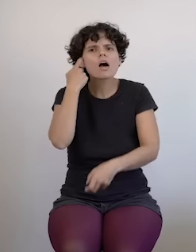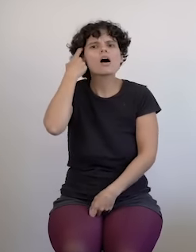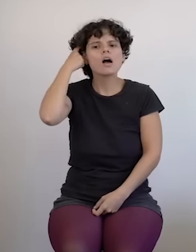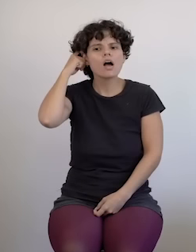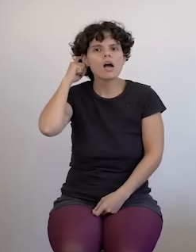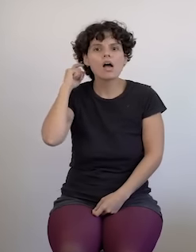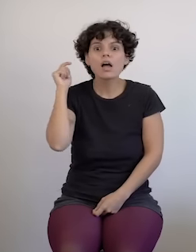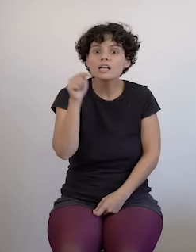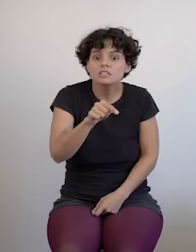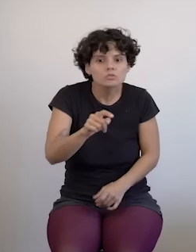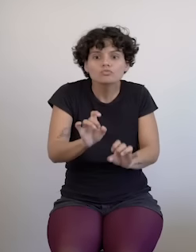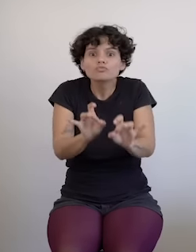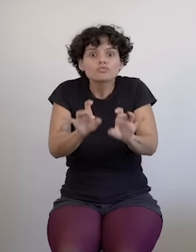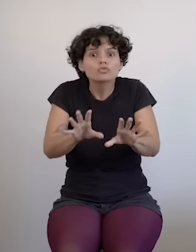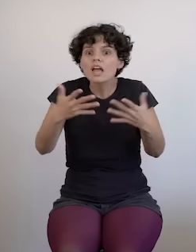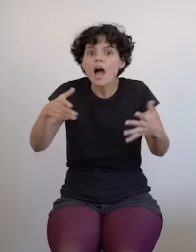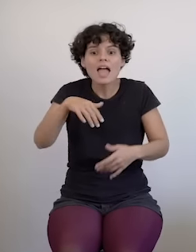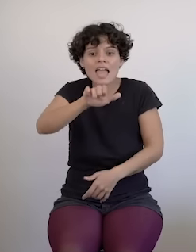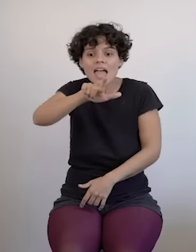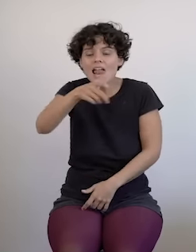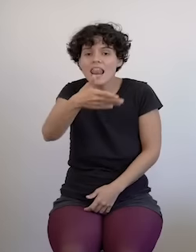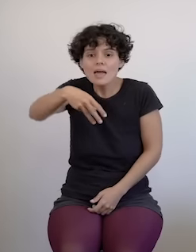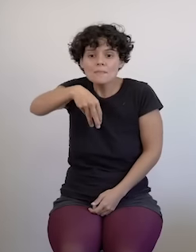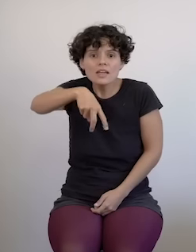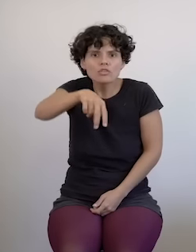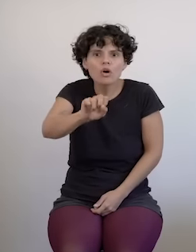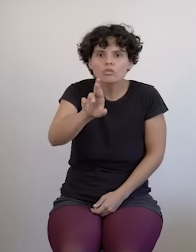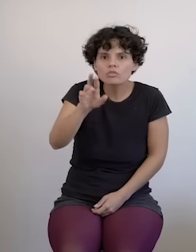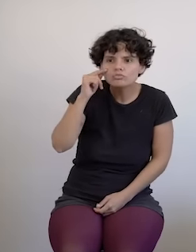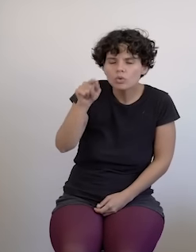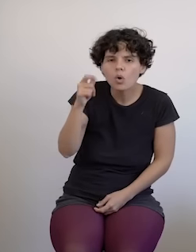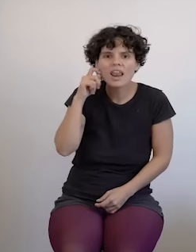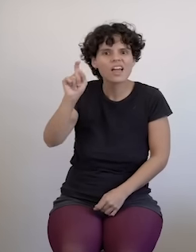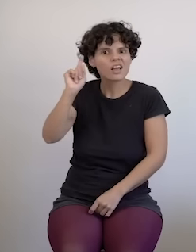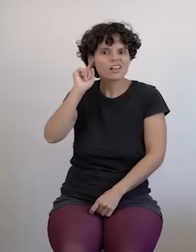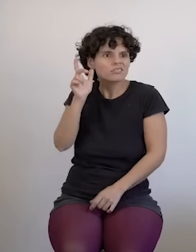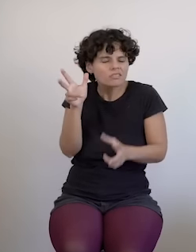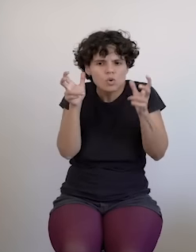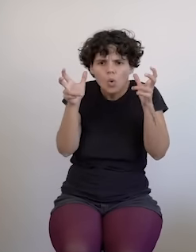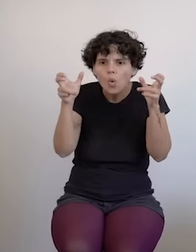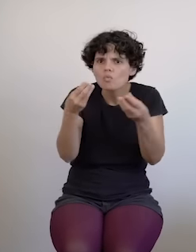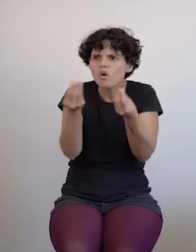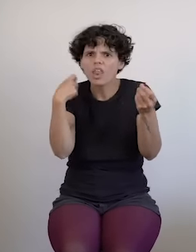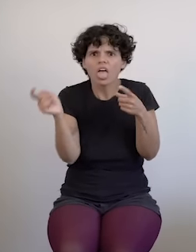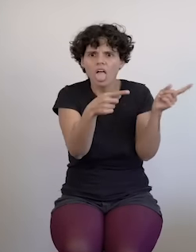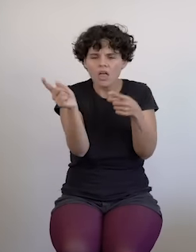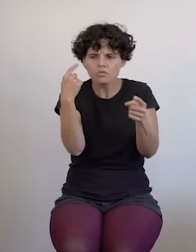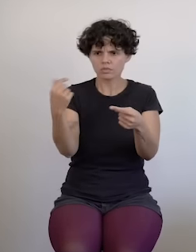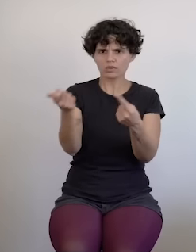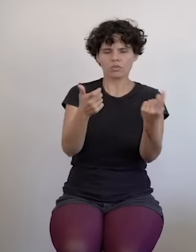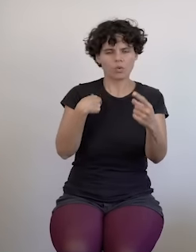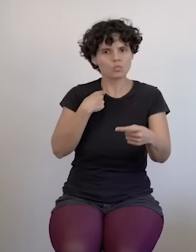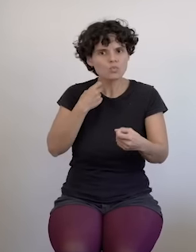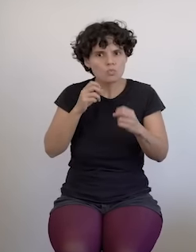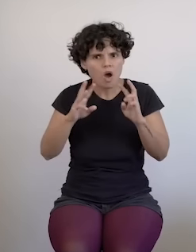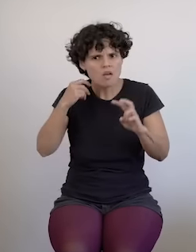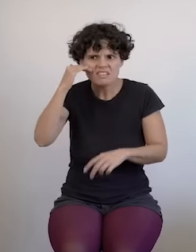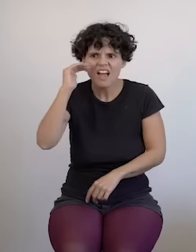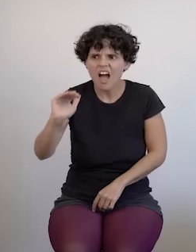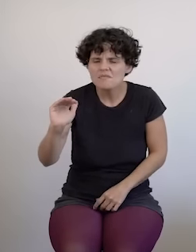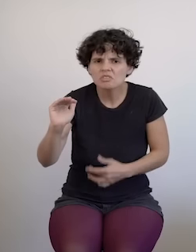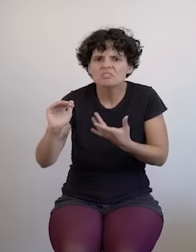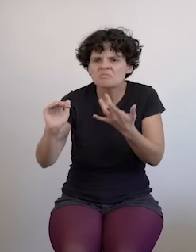si le llegaba a uno y lo entendía, decidía ser el menor, ¿cachai? Lo escucho en una batalla, escucho las métricas, una para allá, una para acá, por ahí volvía para allá, para